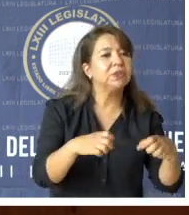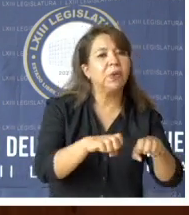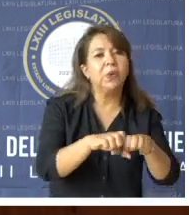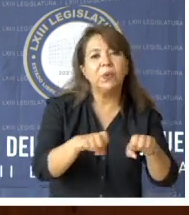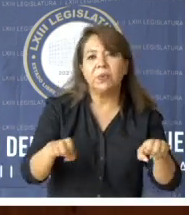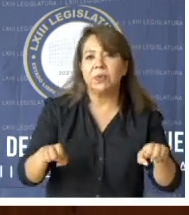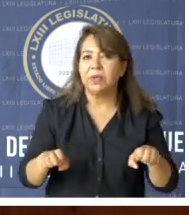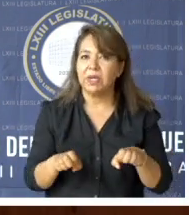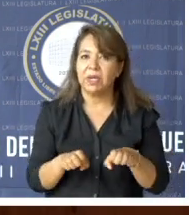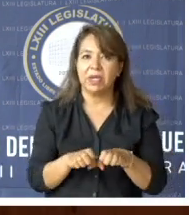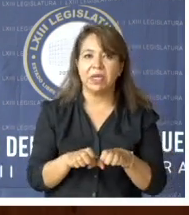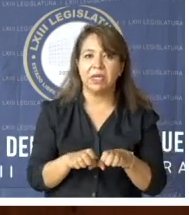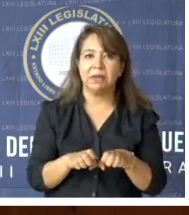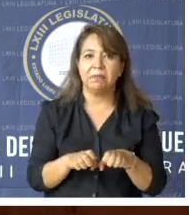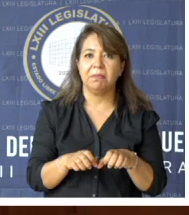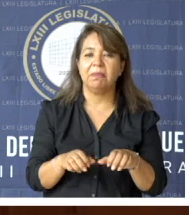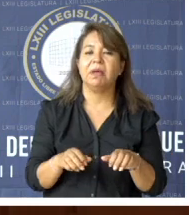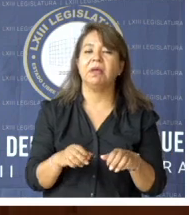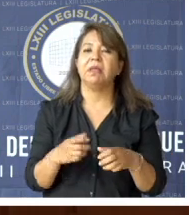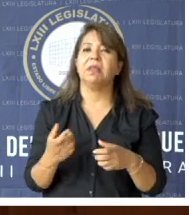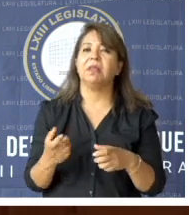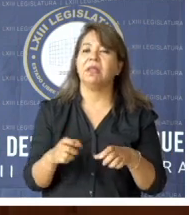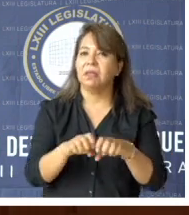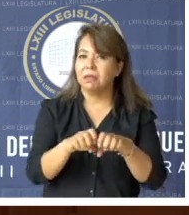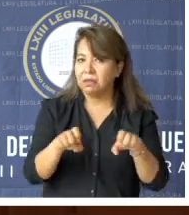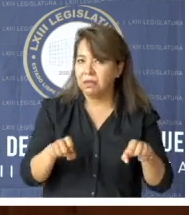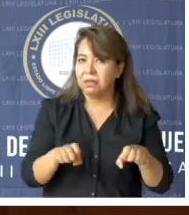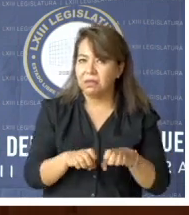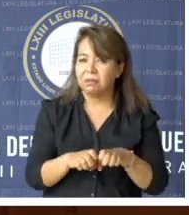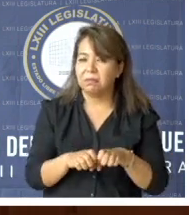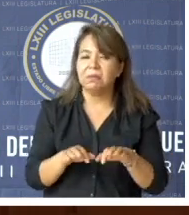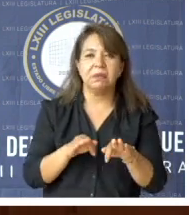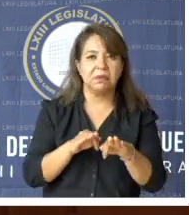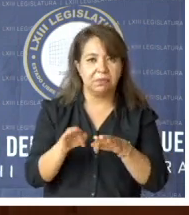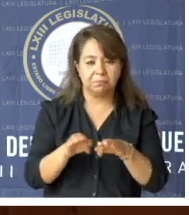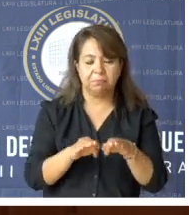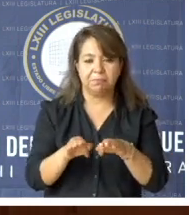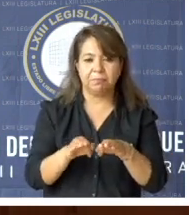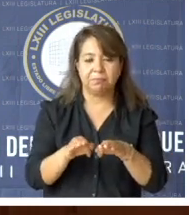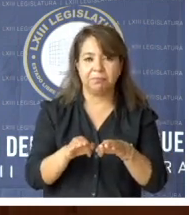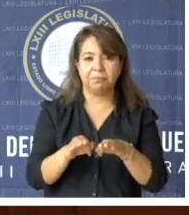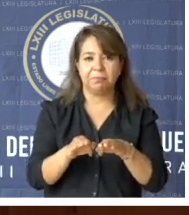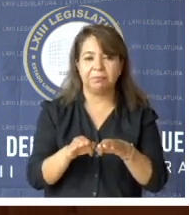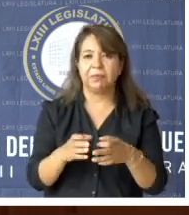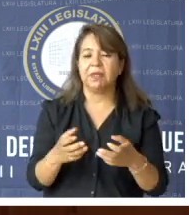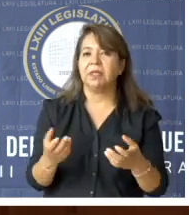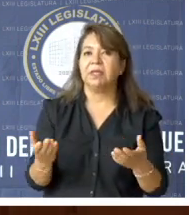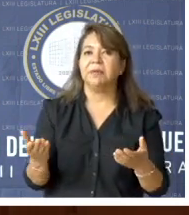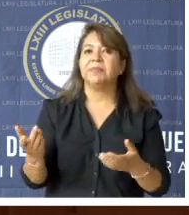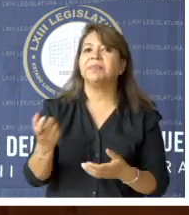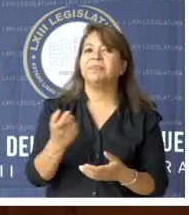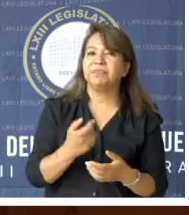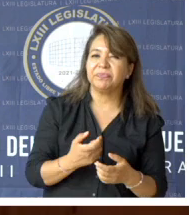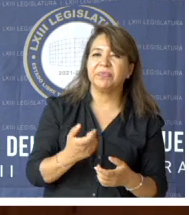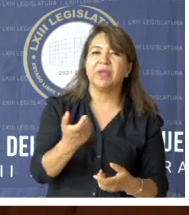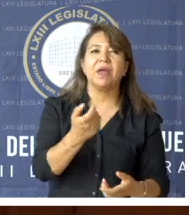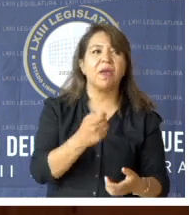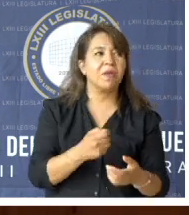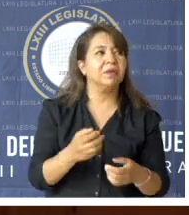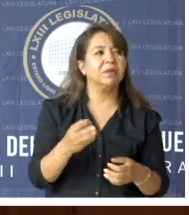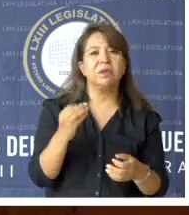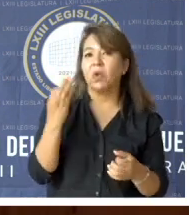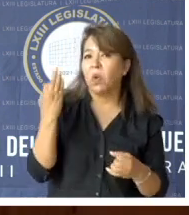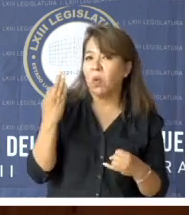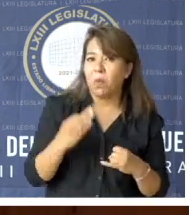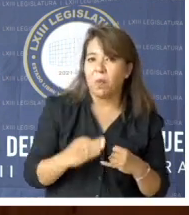más productos en una cantidad determinada de bienes o completa un número concreto de tareas en un periodo de